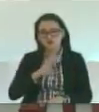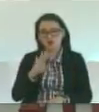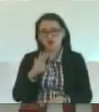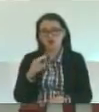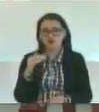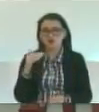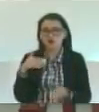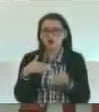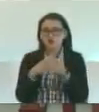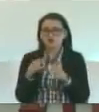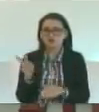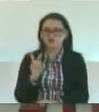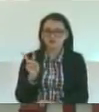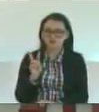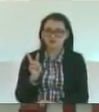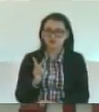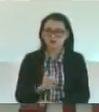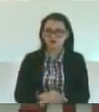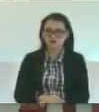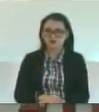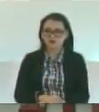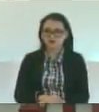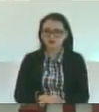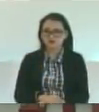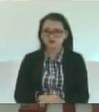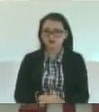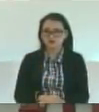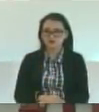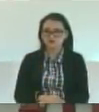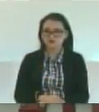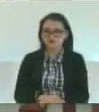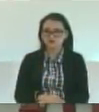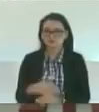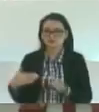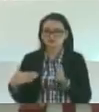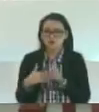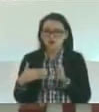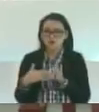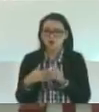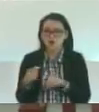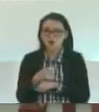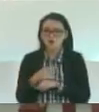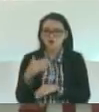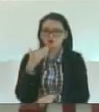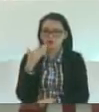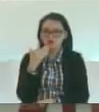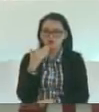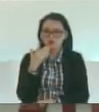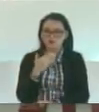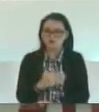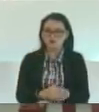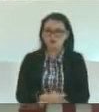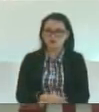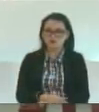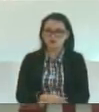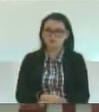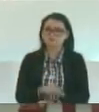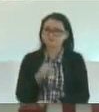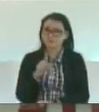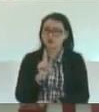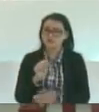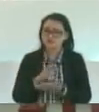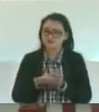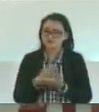contra Venezuela y mantener una tensión y una agresión permanente del gobierno de Estados Unidos contra nosotros. Eso tiene que